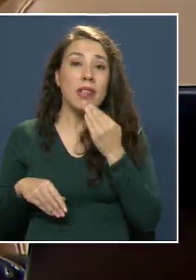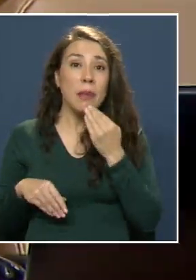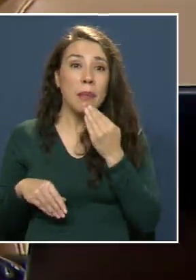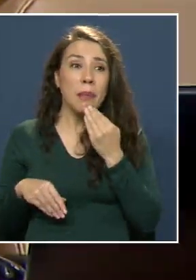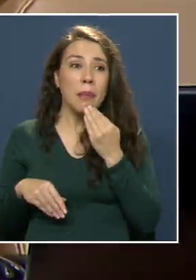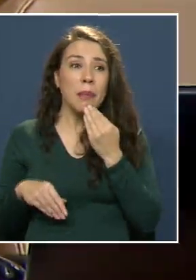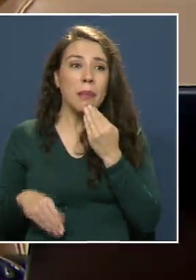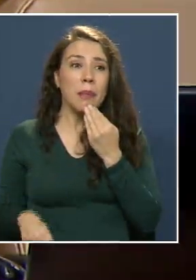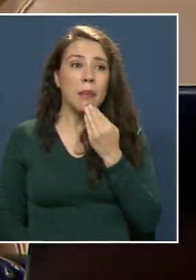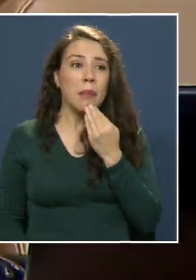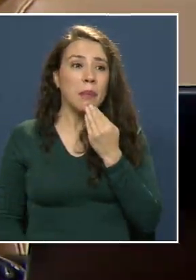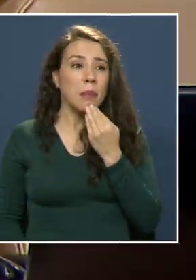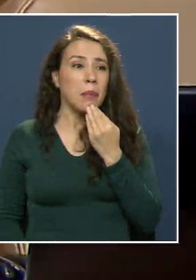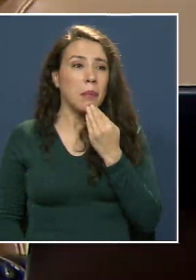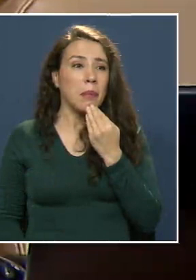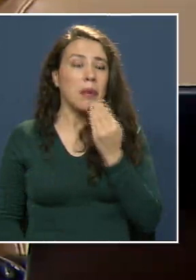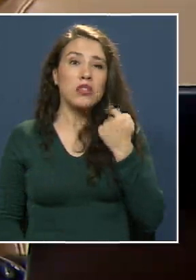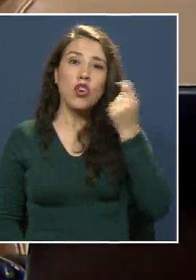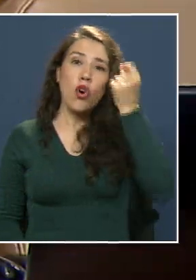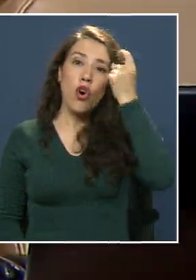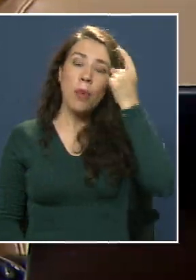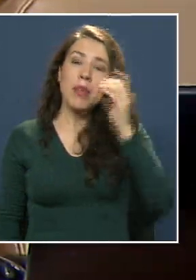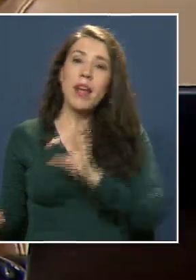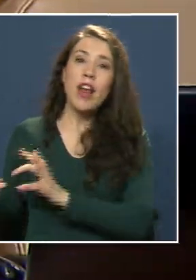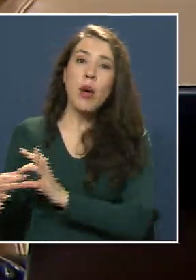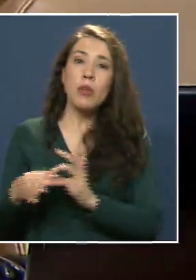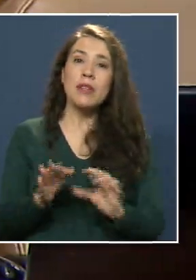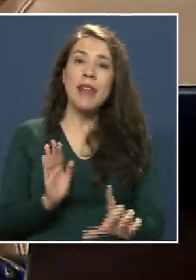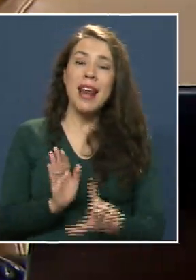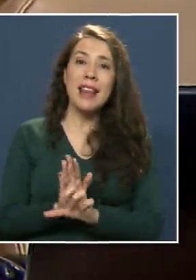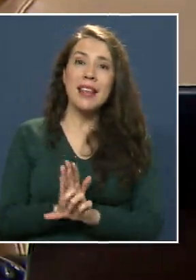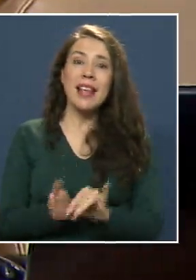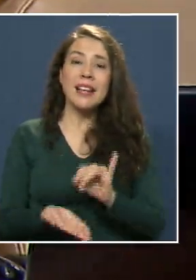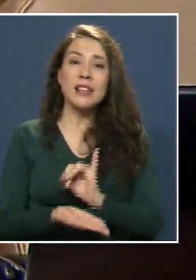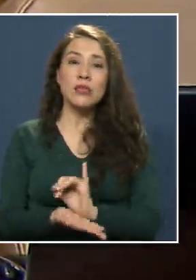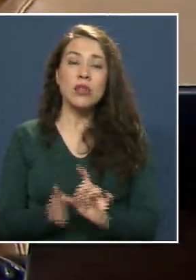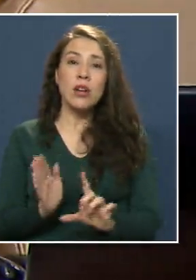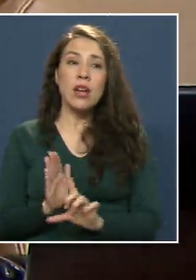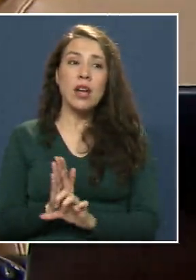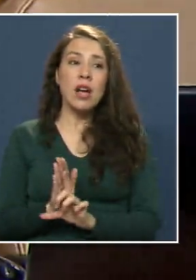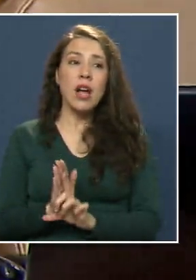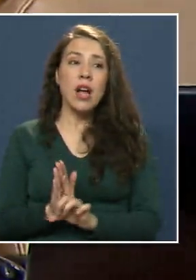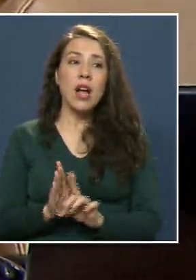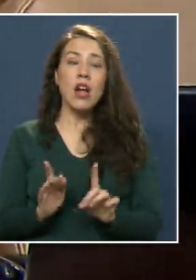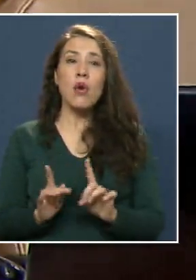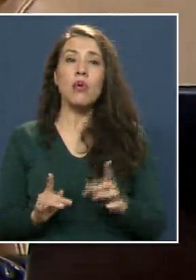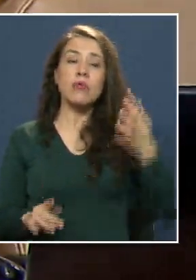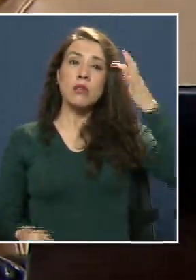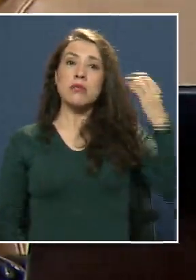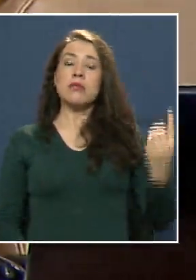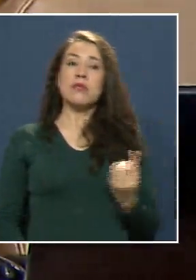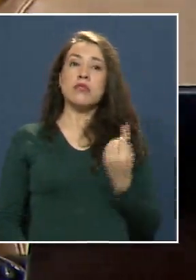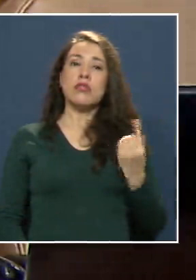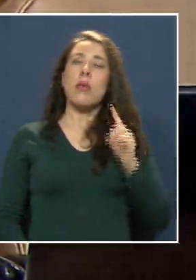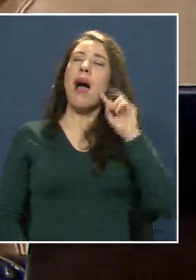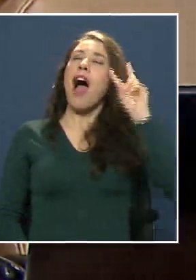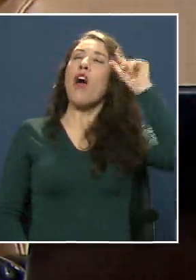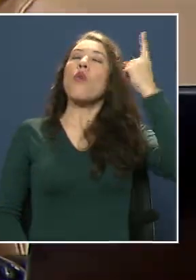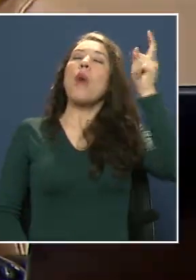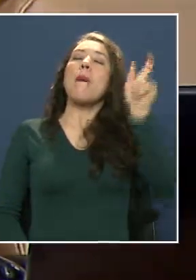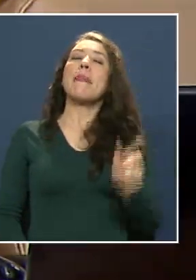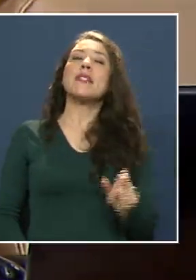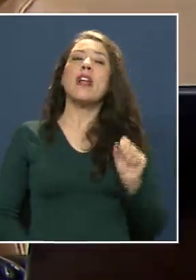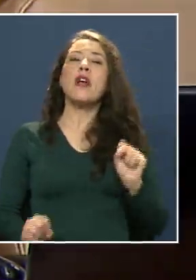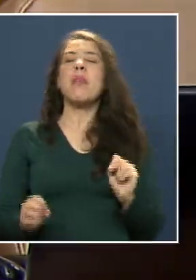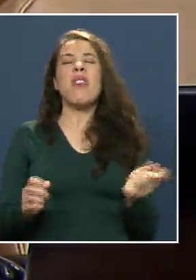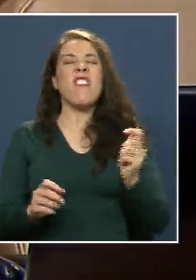también entender que las razones jurídicas y las instituciones jurídicas no son una arbitrariedad que se le ocurrió a alguien y que podemos